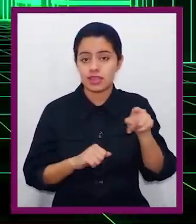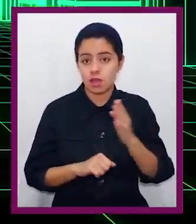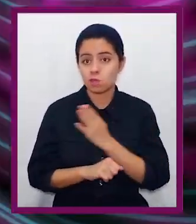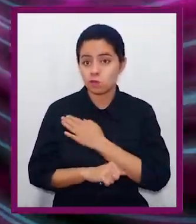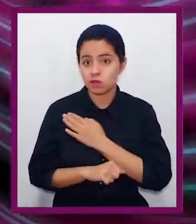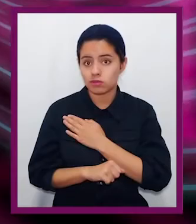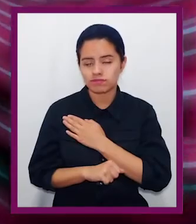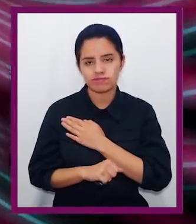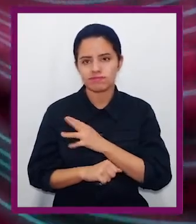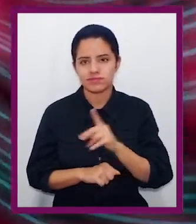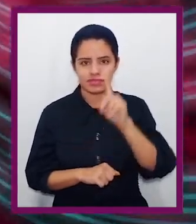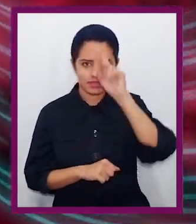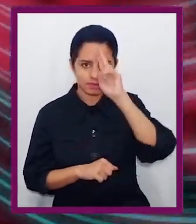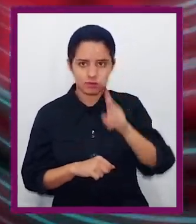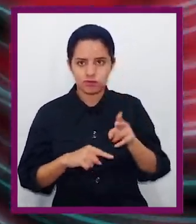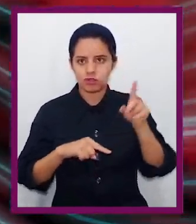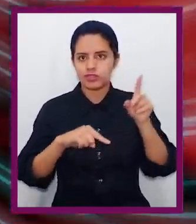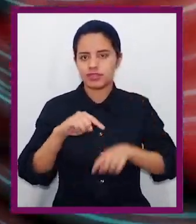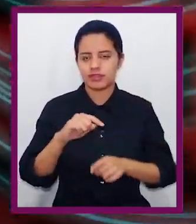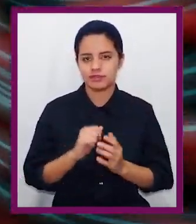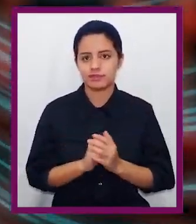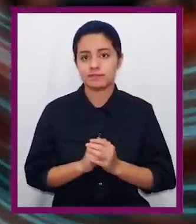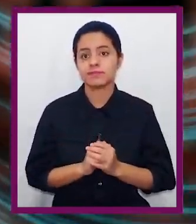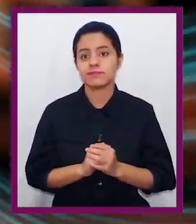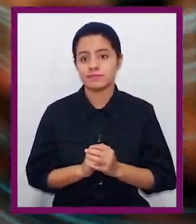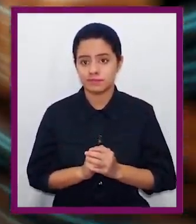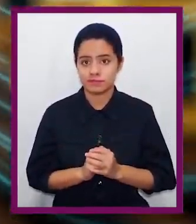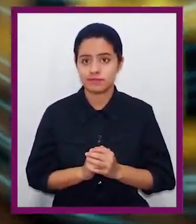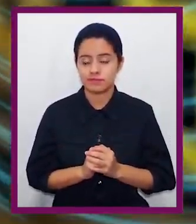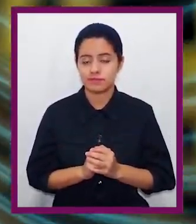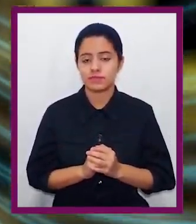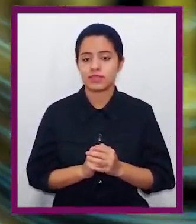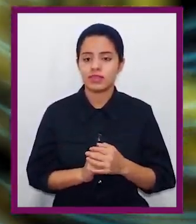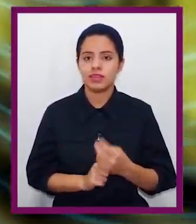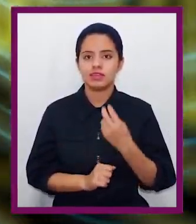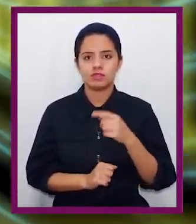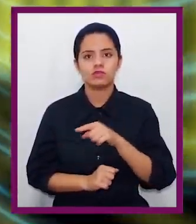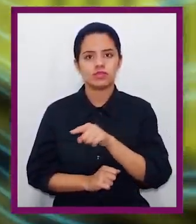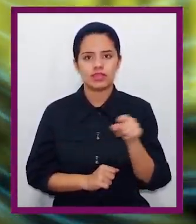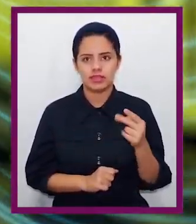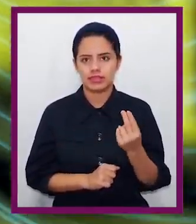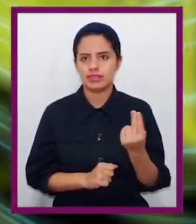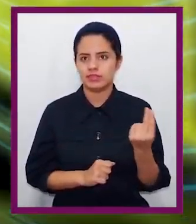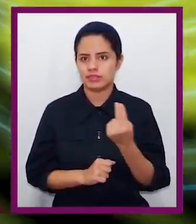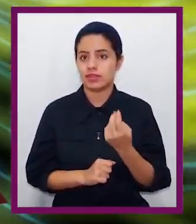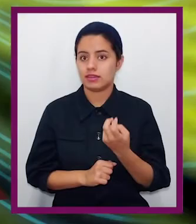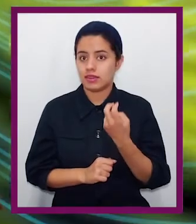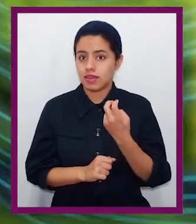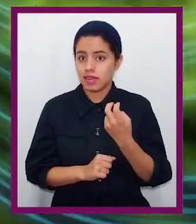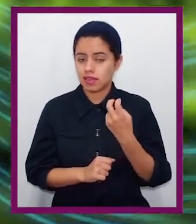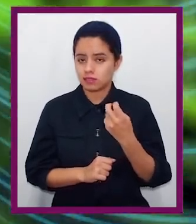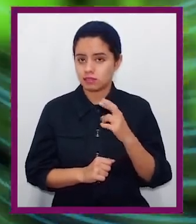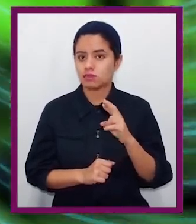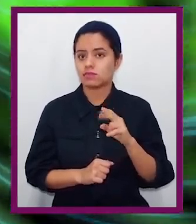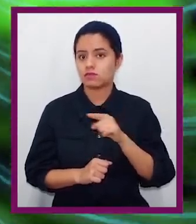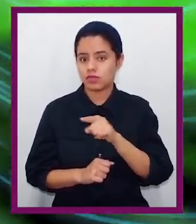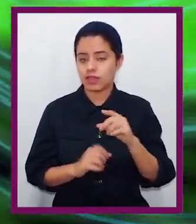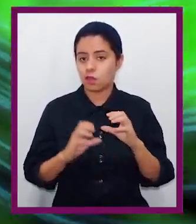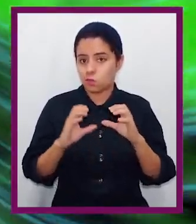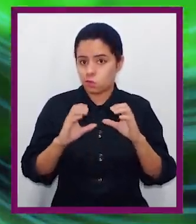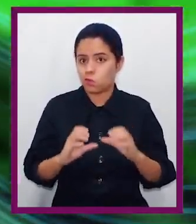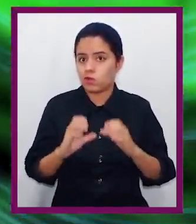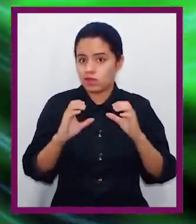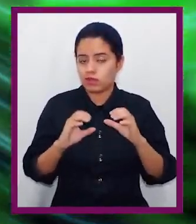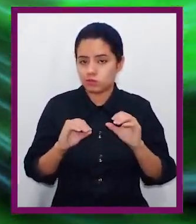¿verdad? Así es, mi pandilla fogosa e hiperdigital. Por lo que debemos, como siempre, tomarnos estos activismos con